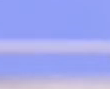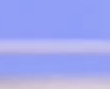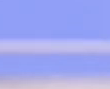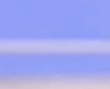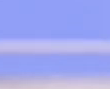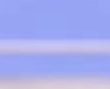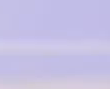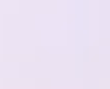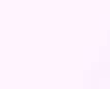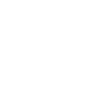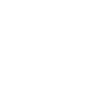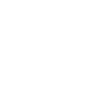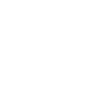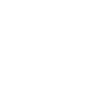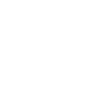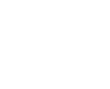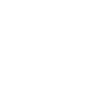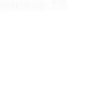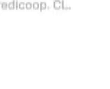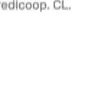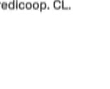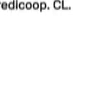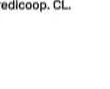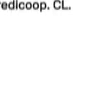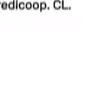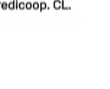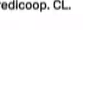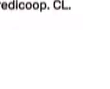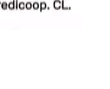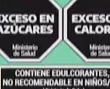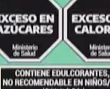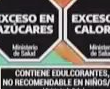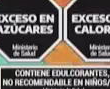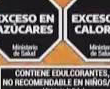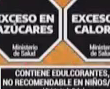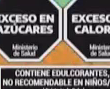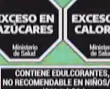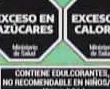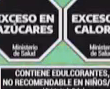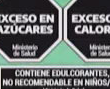Banco Credicop Cooperativo. La banca solidaria.